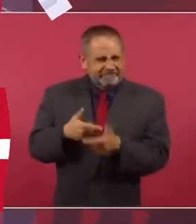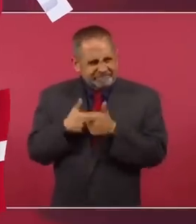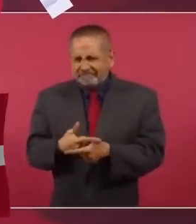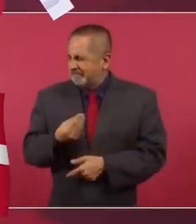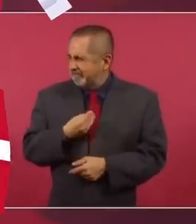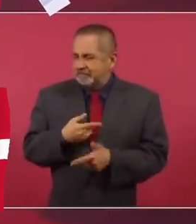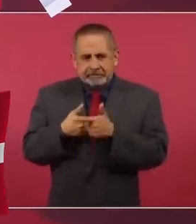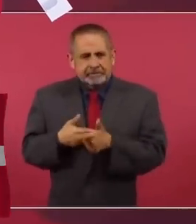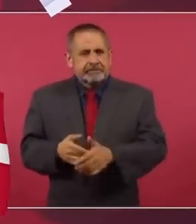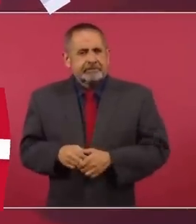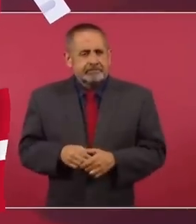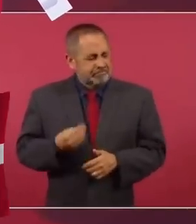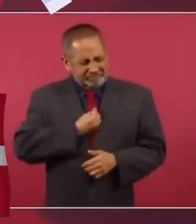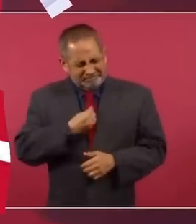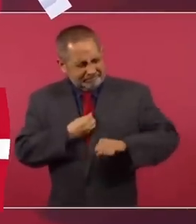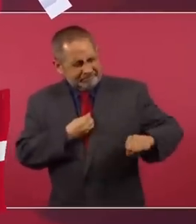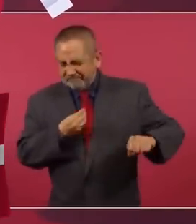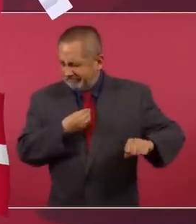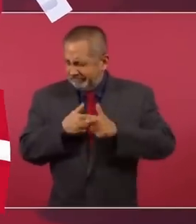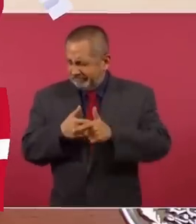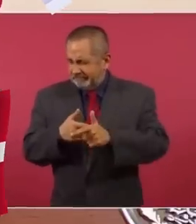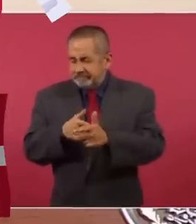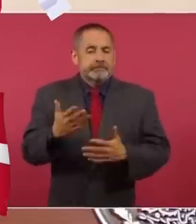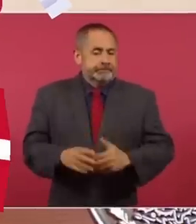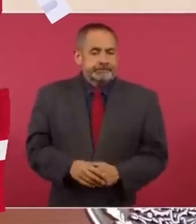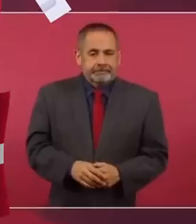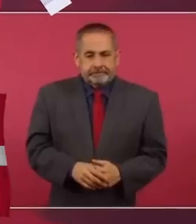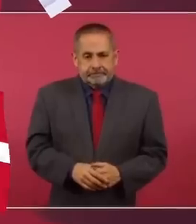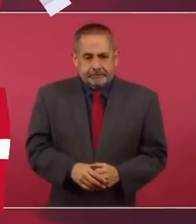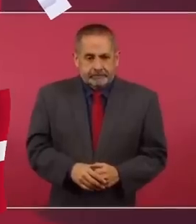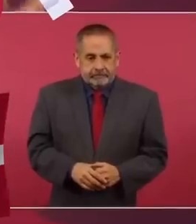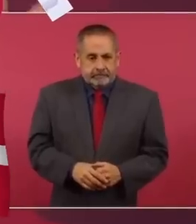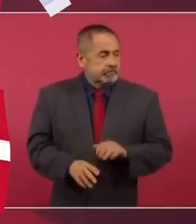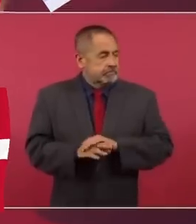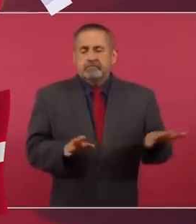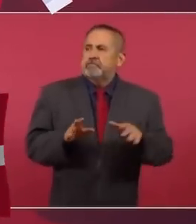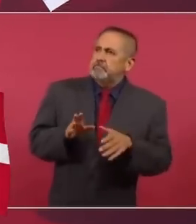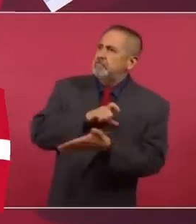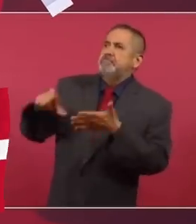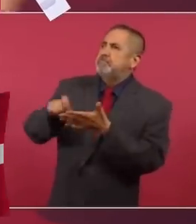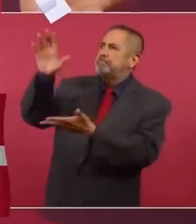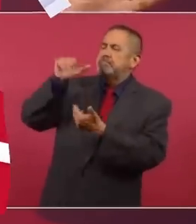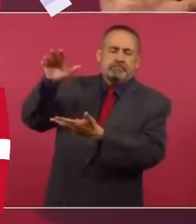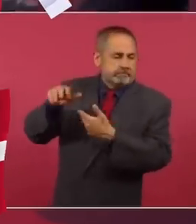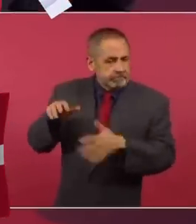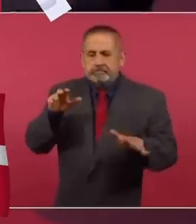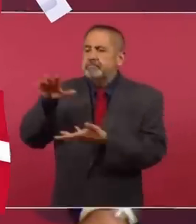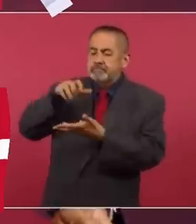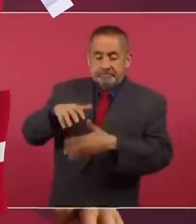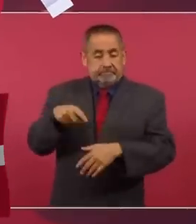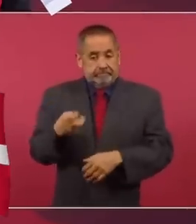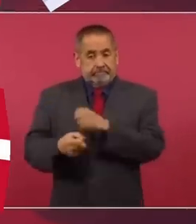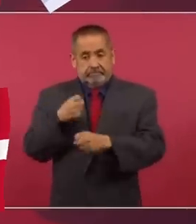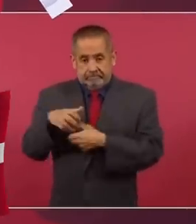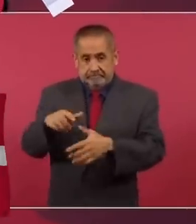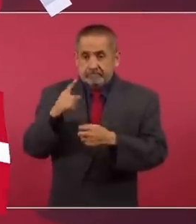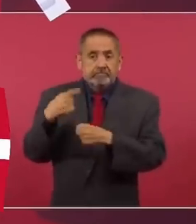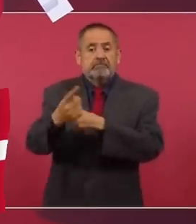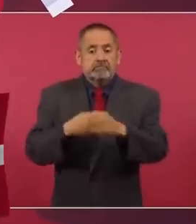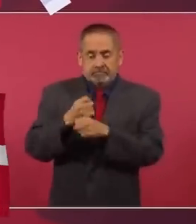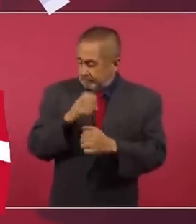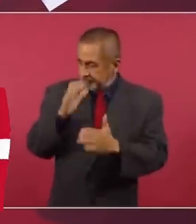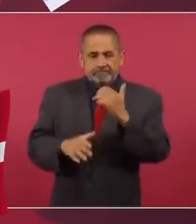aguantamos. Y todo lo que resiste, apoya. Y ya logramos comprar todos los medicamentos para este año y para el